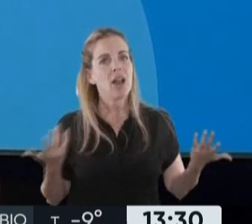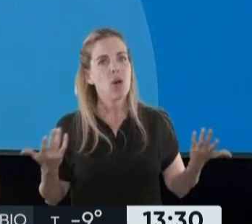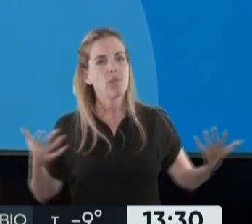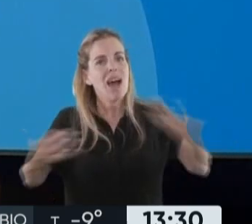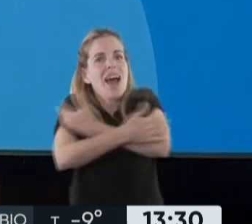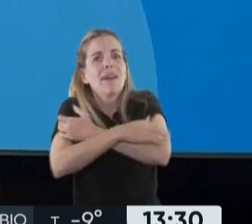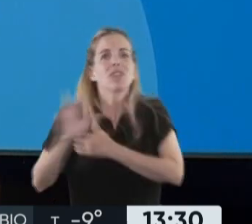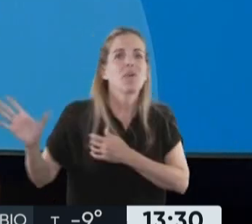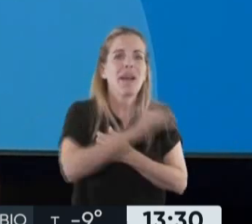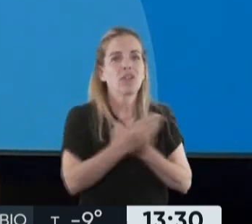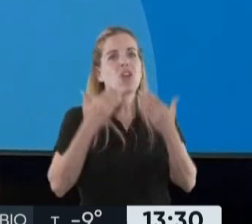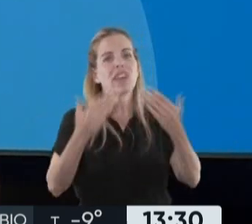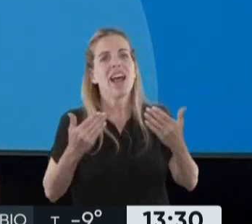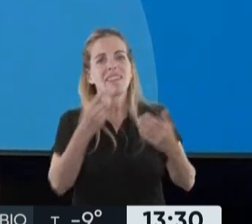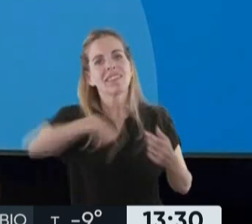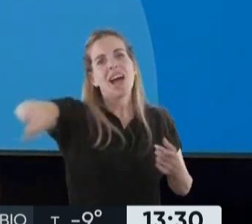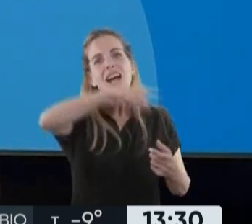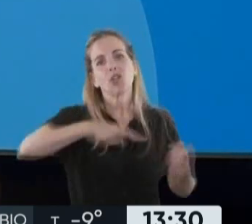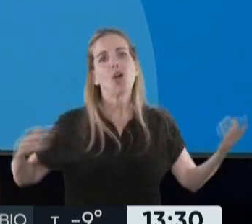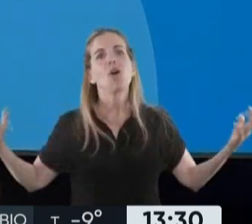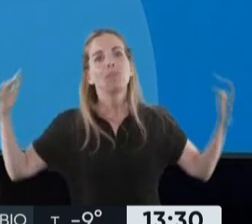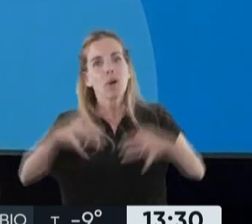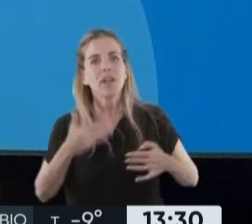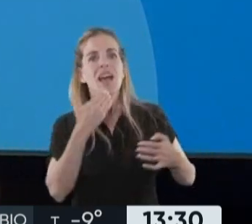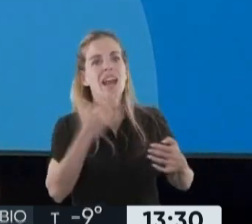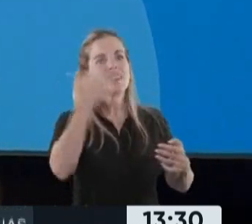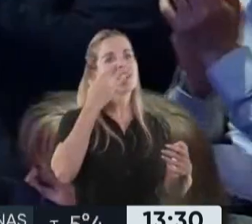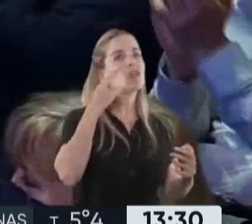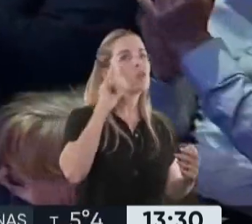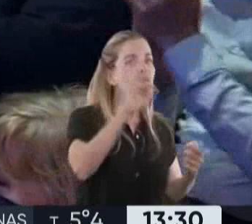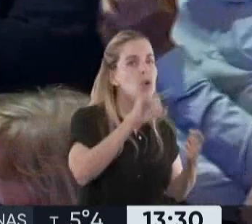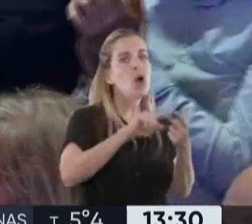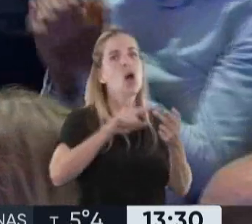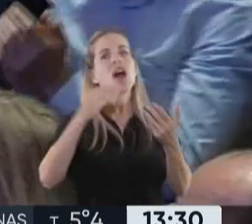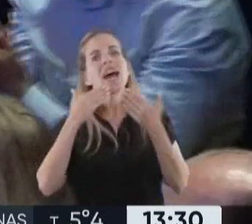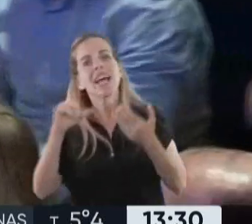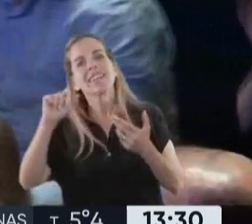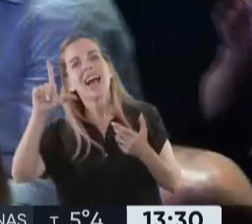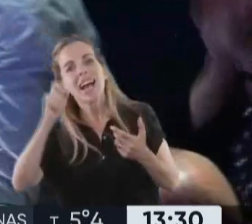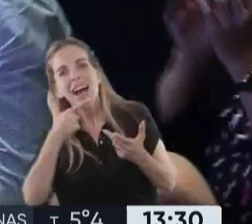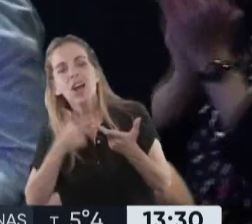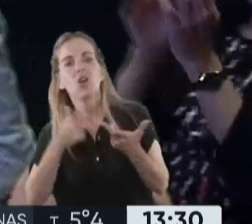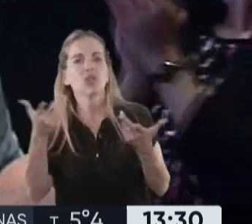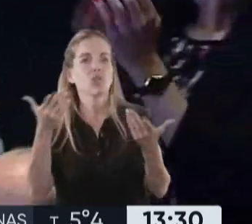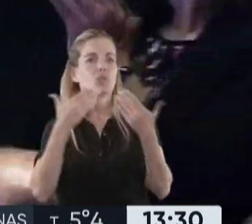están. Gracias, Hugo, por estar acá. Gracias, Carlitos. Es una alegría verte después de tanto tiempo.